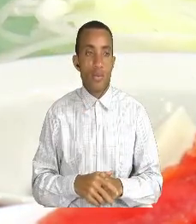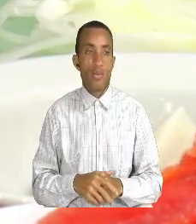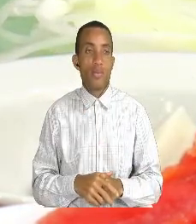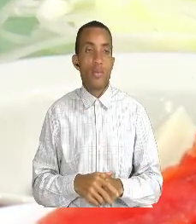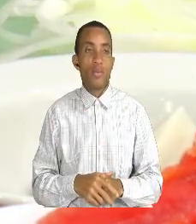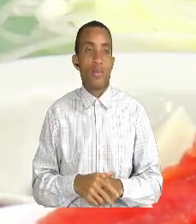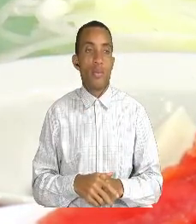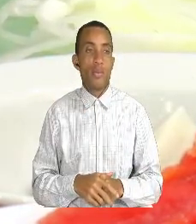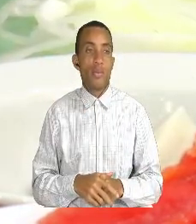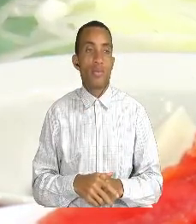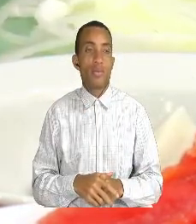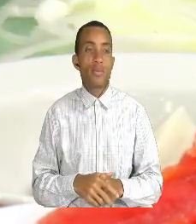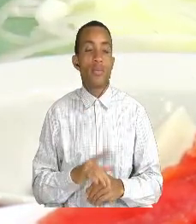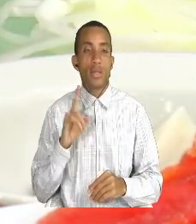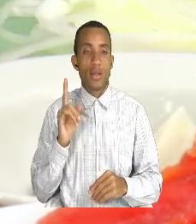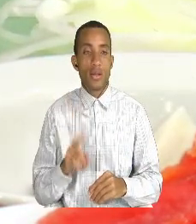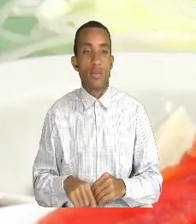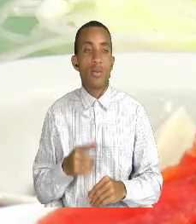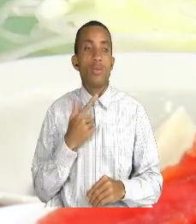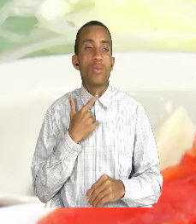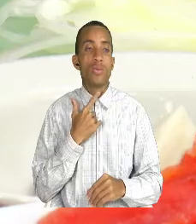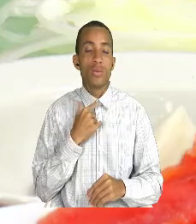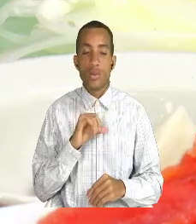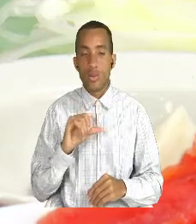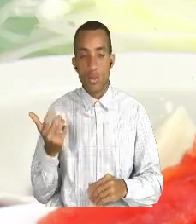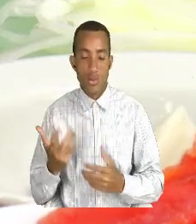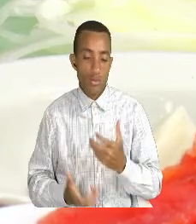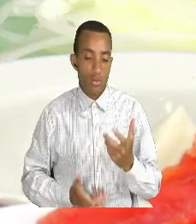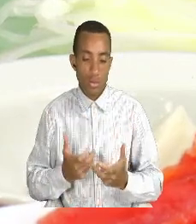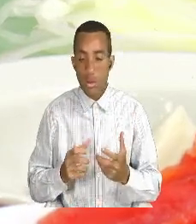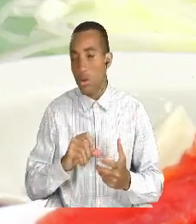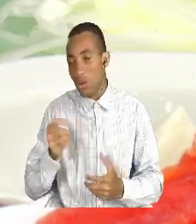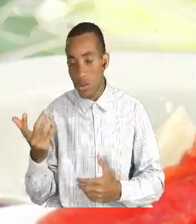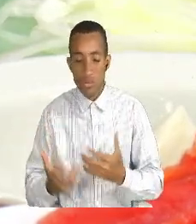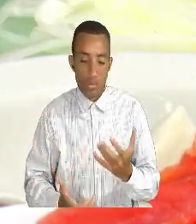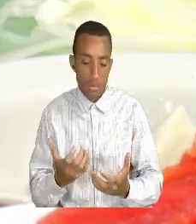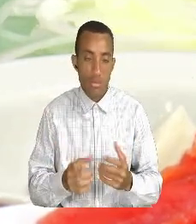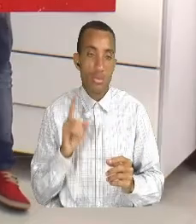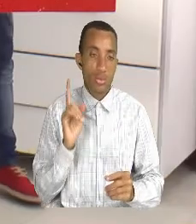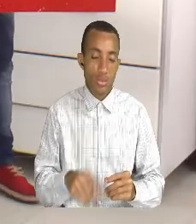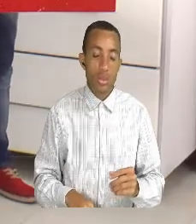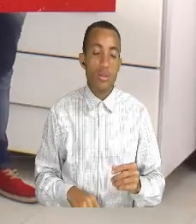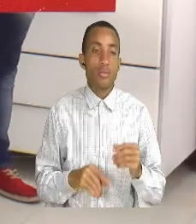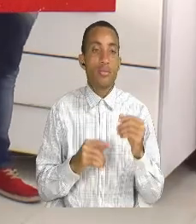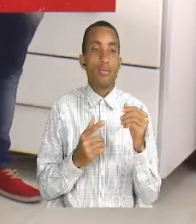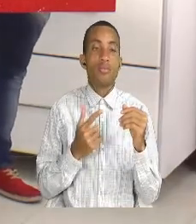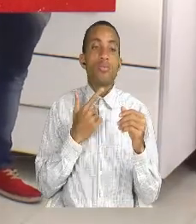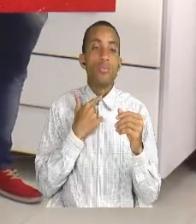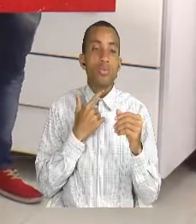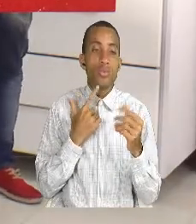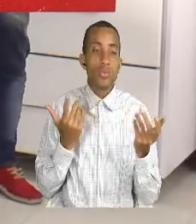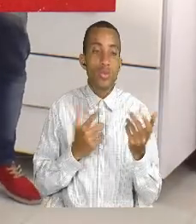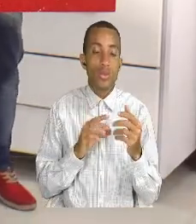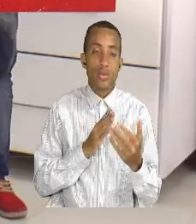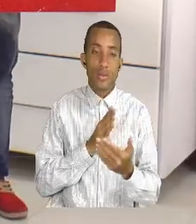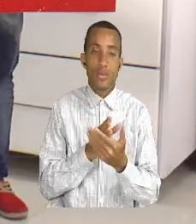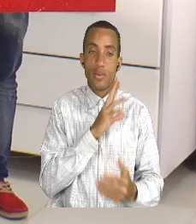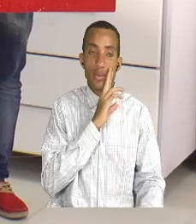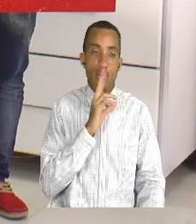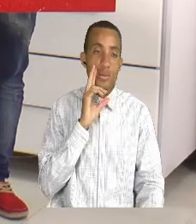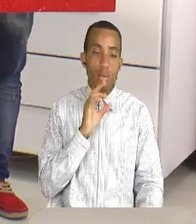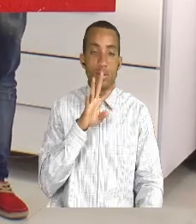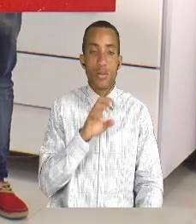encanta esto y también me encantan estas y otras recetas que, por supuesto, queridos televidentes, ustedes pueden ir a degustar precisamente en su restaurante 920